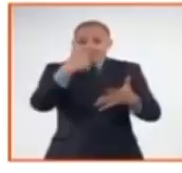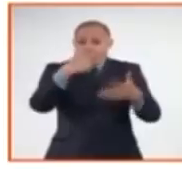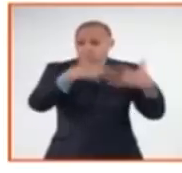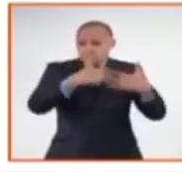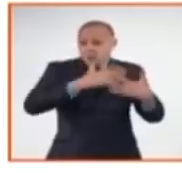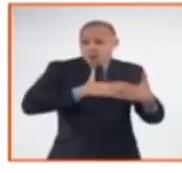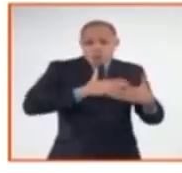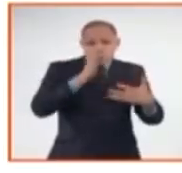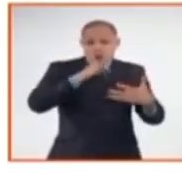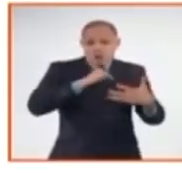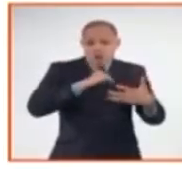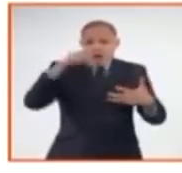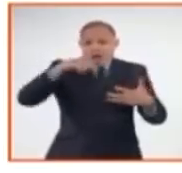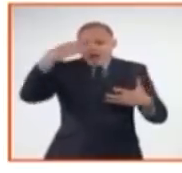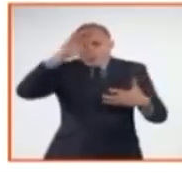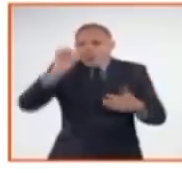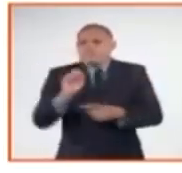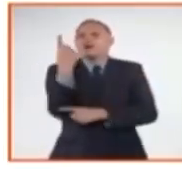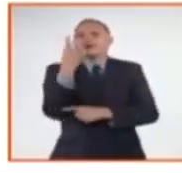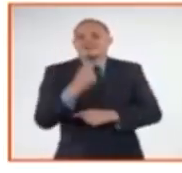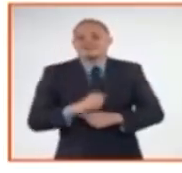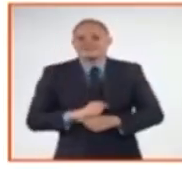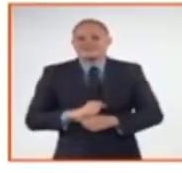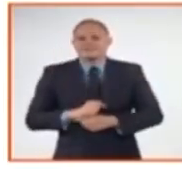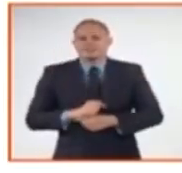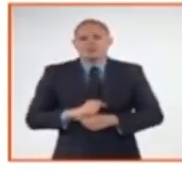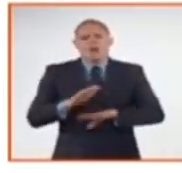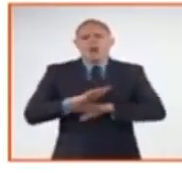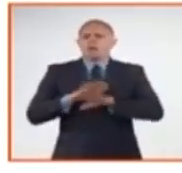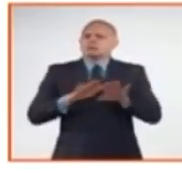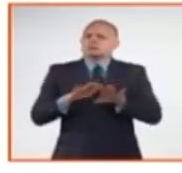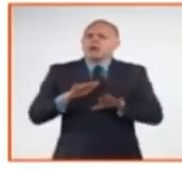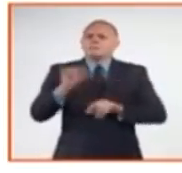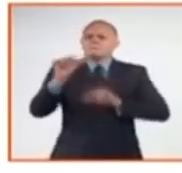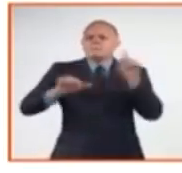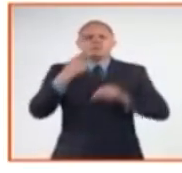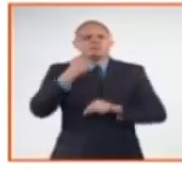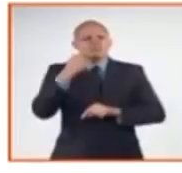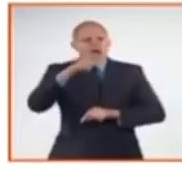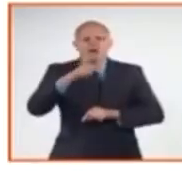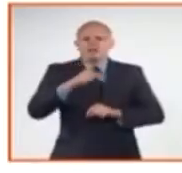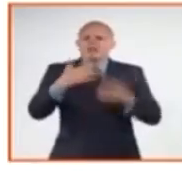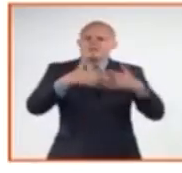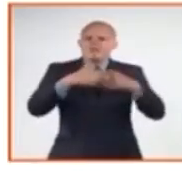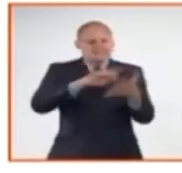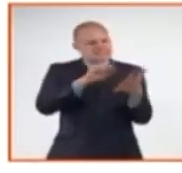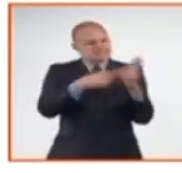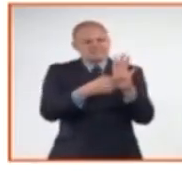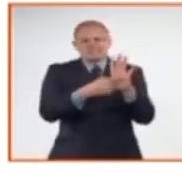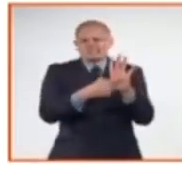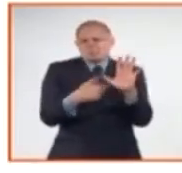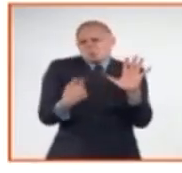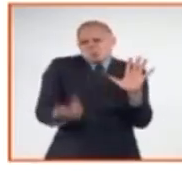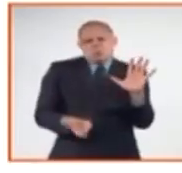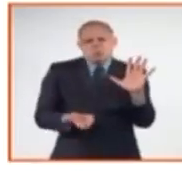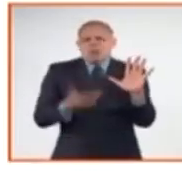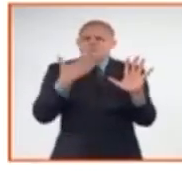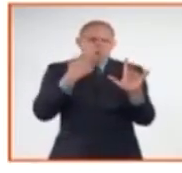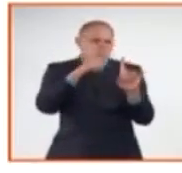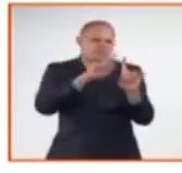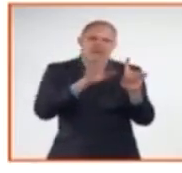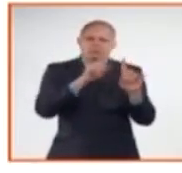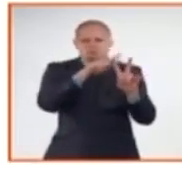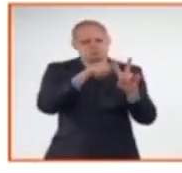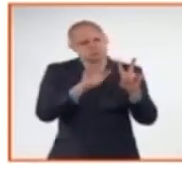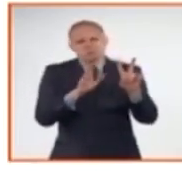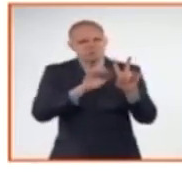5 vacunas y nosotros decíamos que tenemos la capacidad científica los recursos humanos las tecnologías que dominamos la experiencia